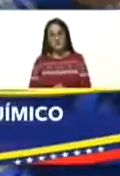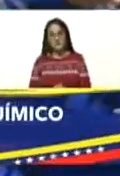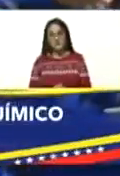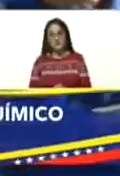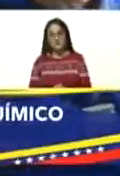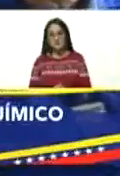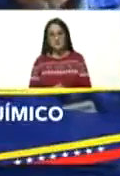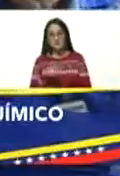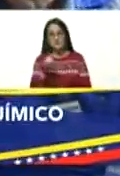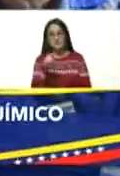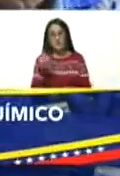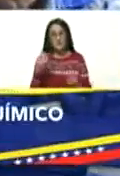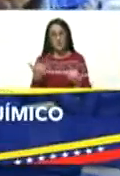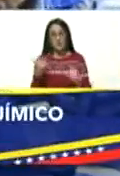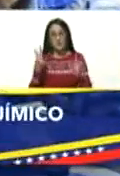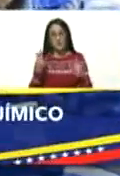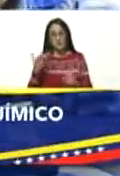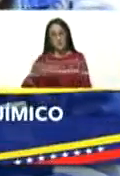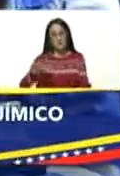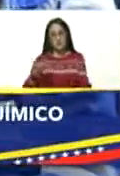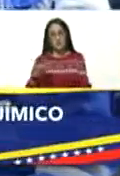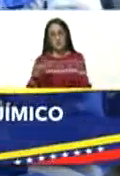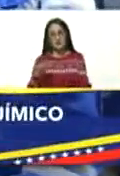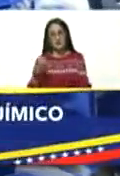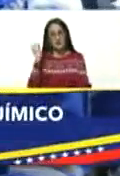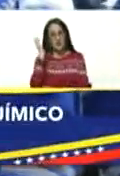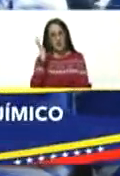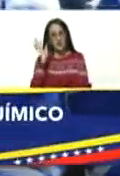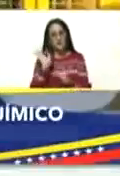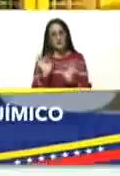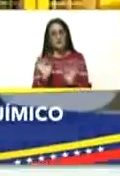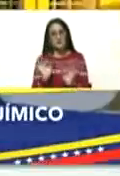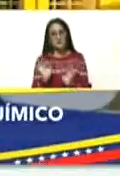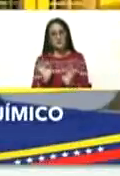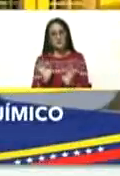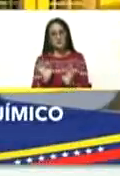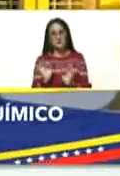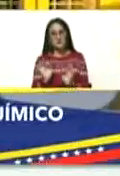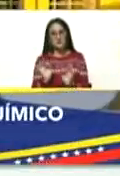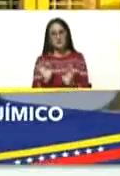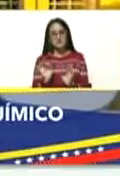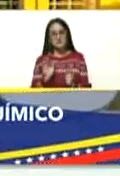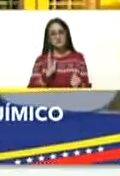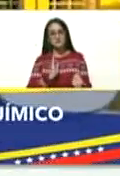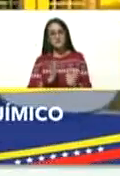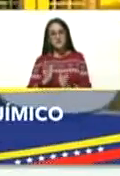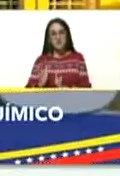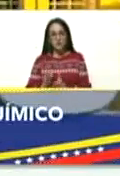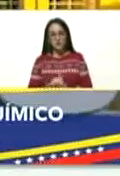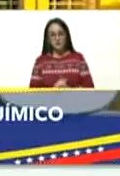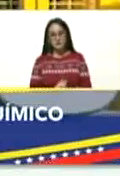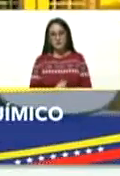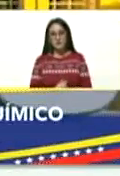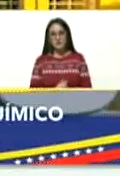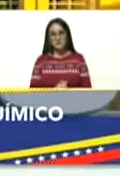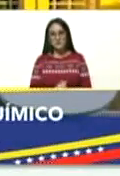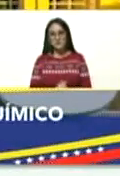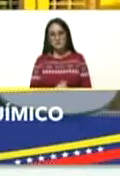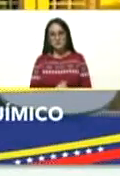Ahora es fundamental hacia el Congreso apuntar en la organización. Y